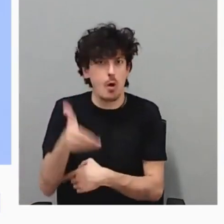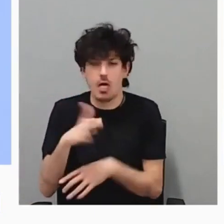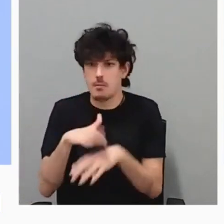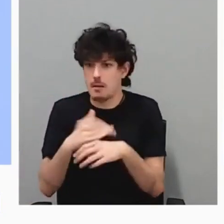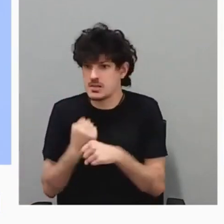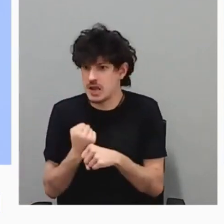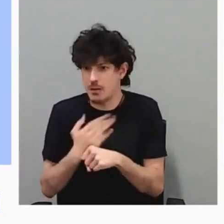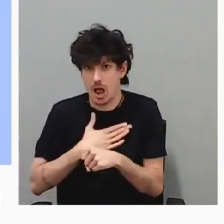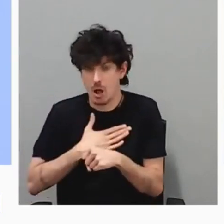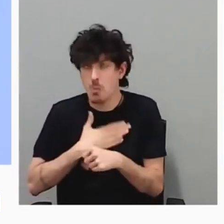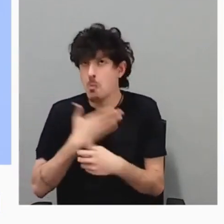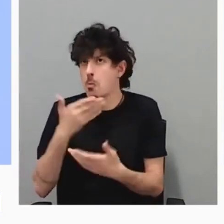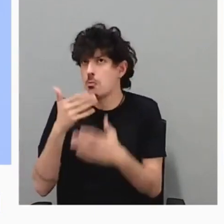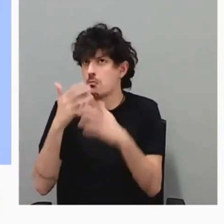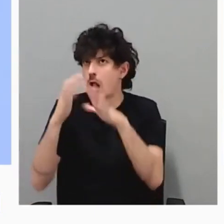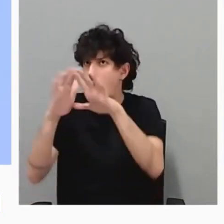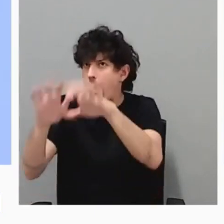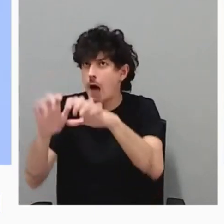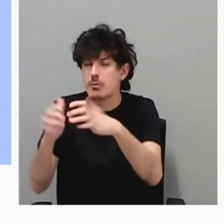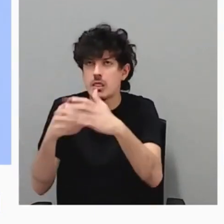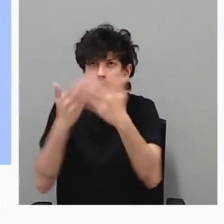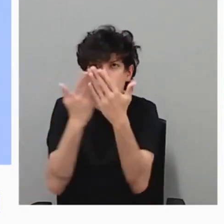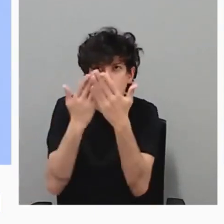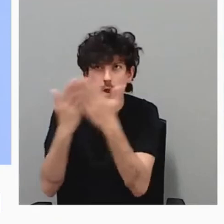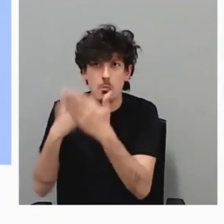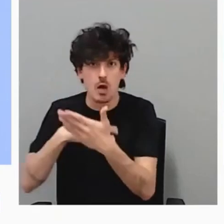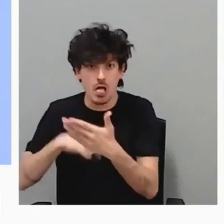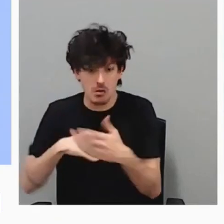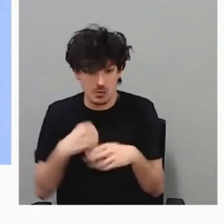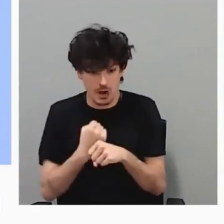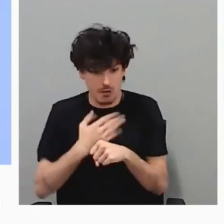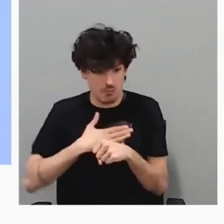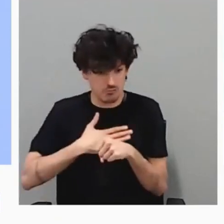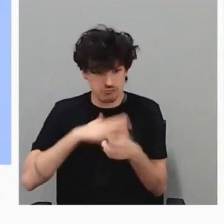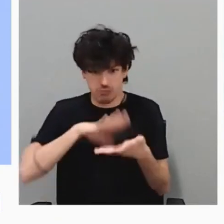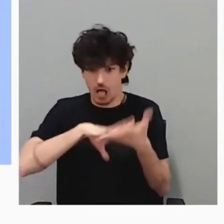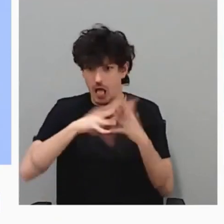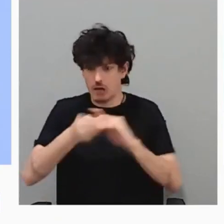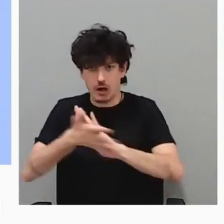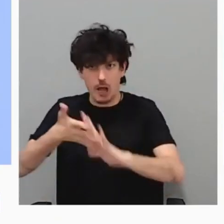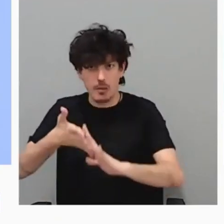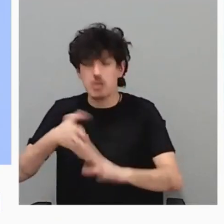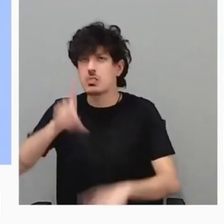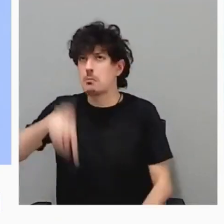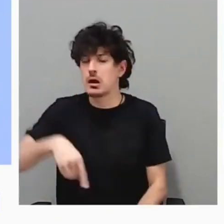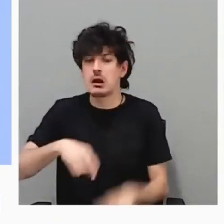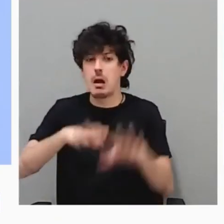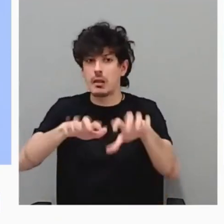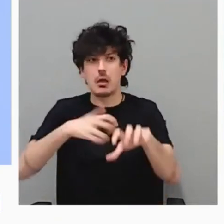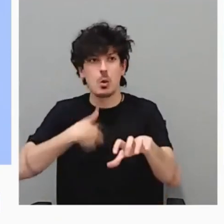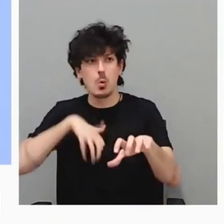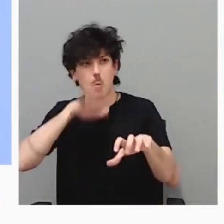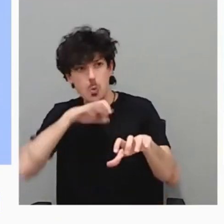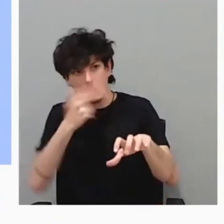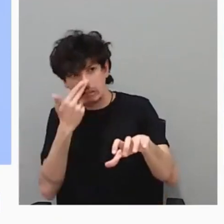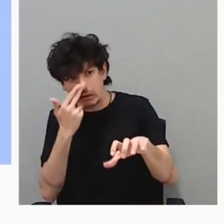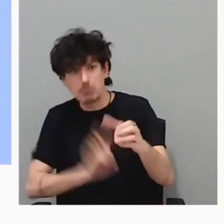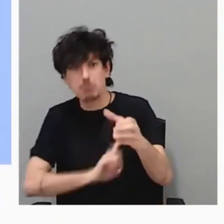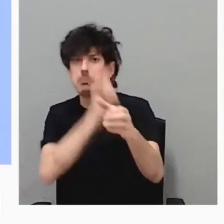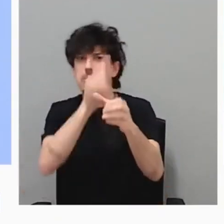permite, pues, adaptarnos más rápido en nuestros trabajos, pero también aprender por curiosidad, ¿no? Entonces, creo que eso también es importante cuando hablamos de esto.